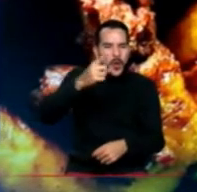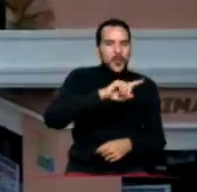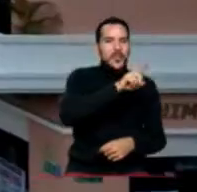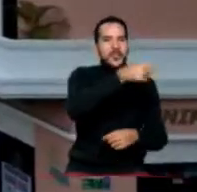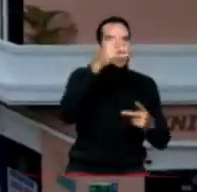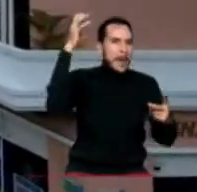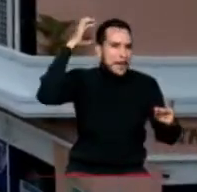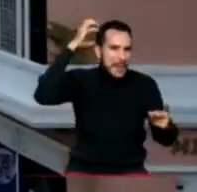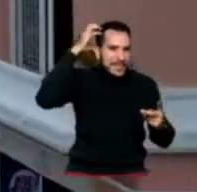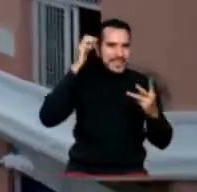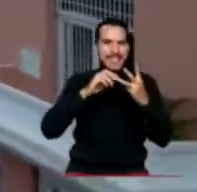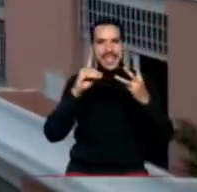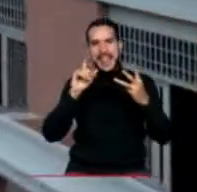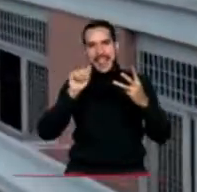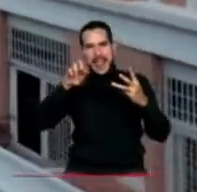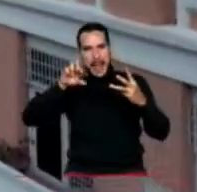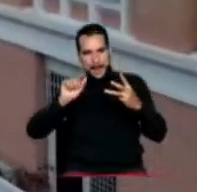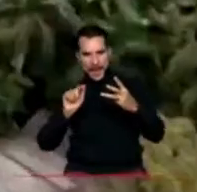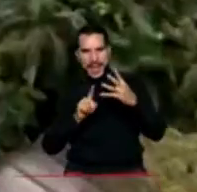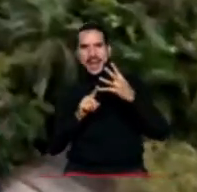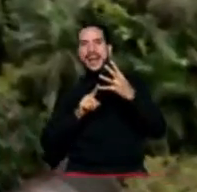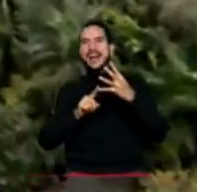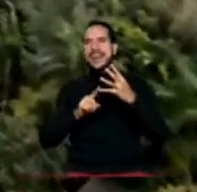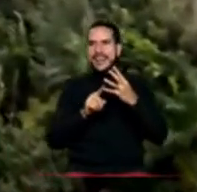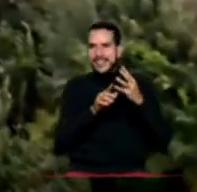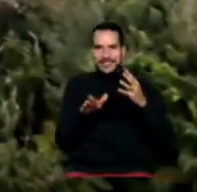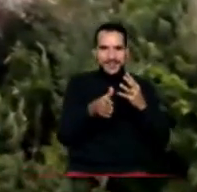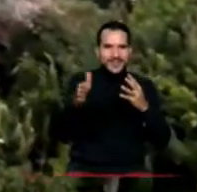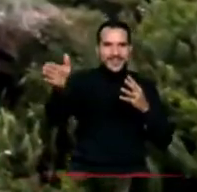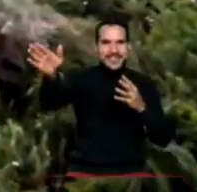y Dapa. Y todo de cara a la